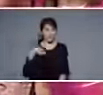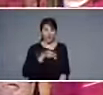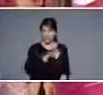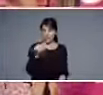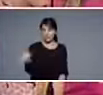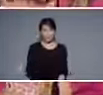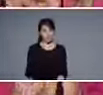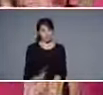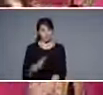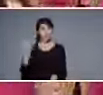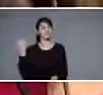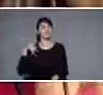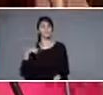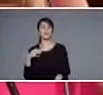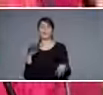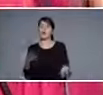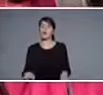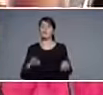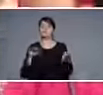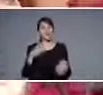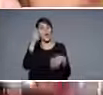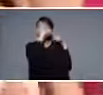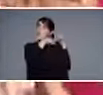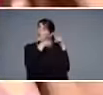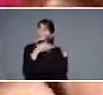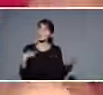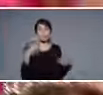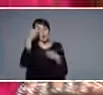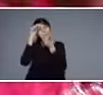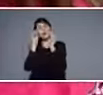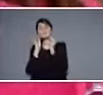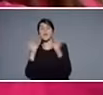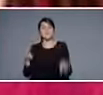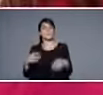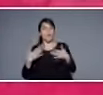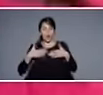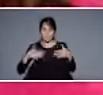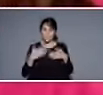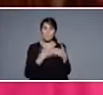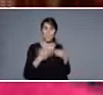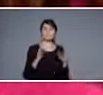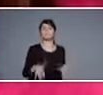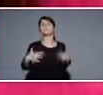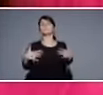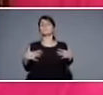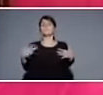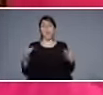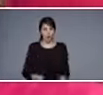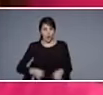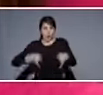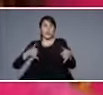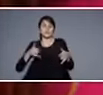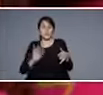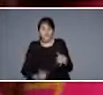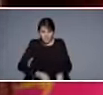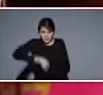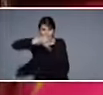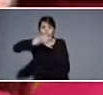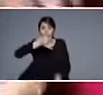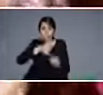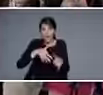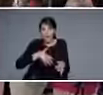Cánsala ya, de bien peinada y maquillada, siempre a la moda, siempre estirada, con taconazo de llevar tanga